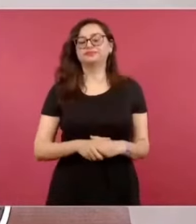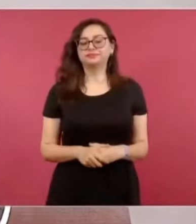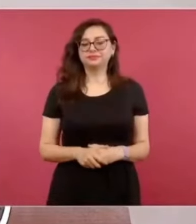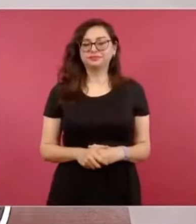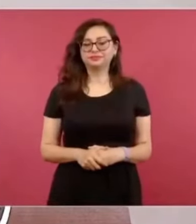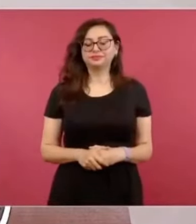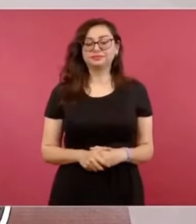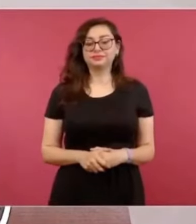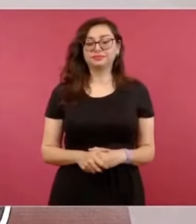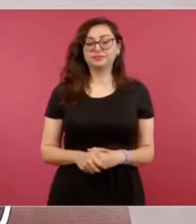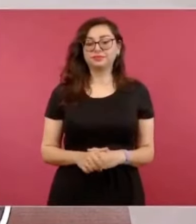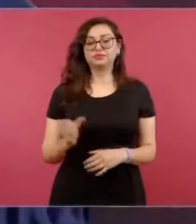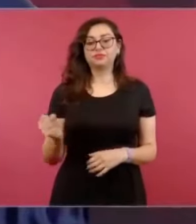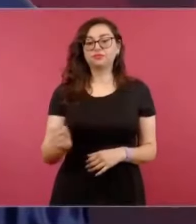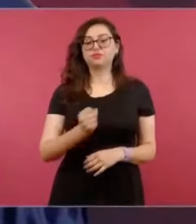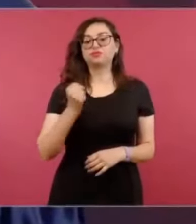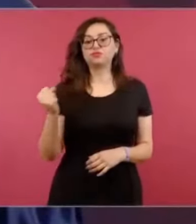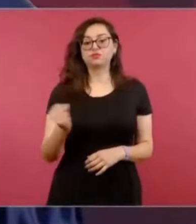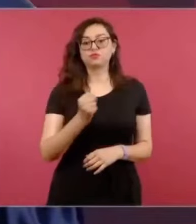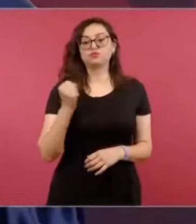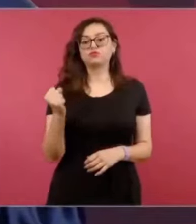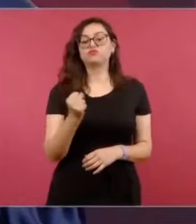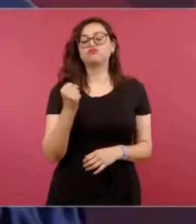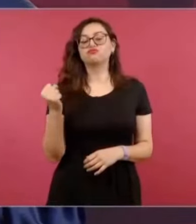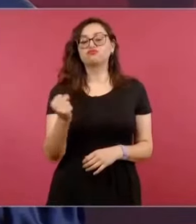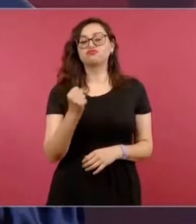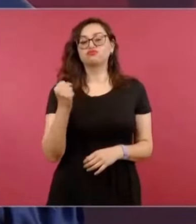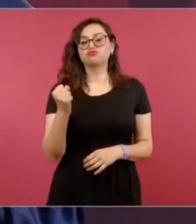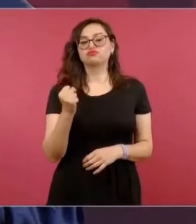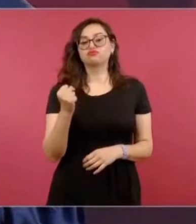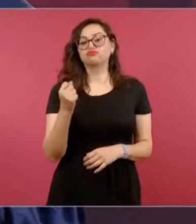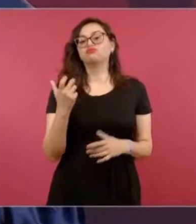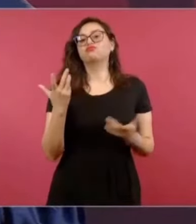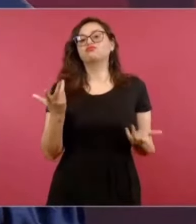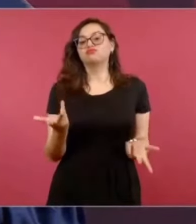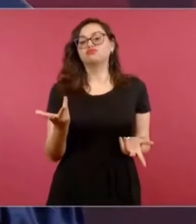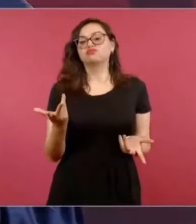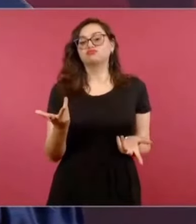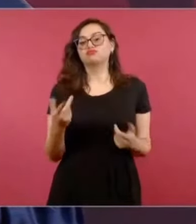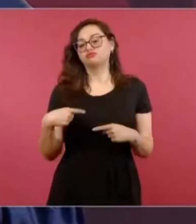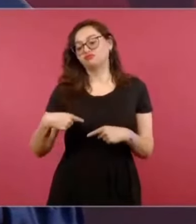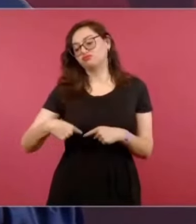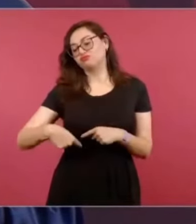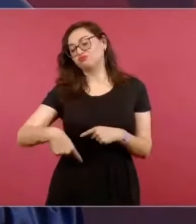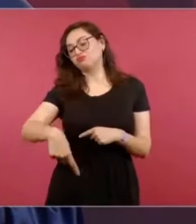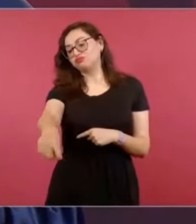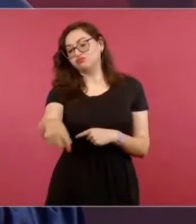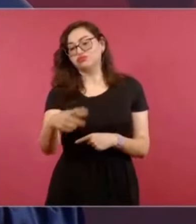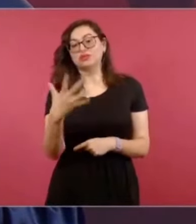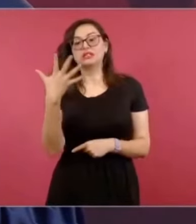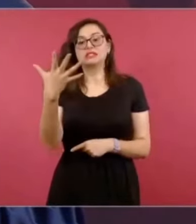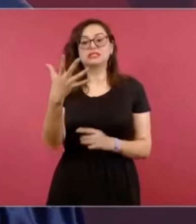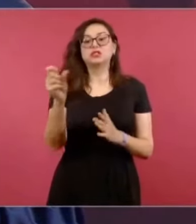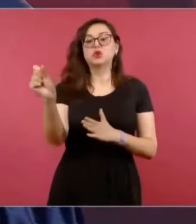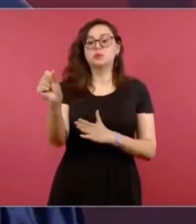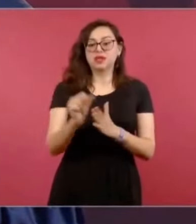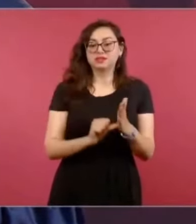Afortunadamente, nos vamos a estar viendo todavía 5 meses